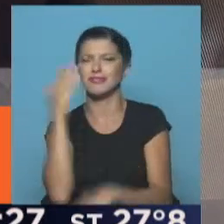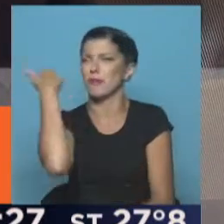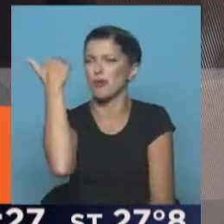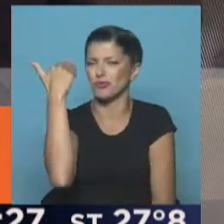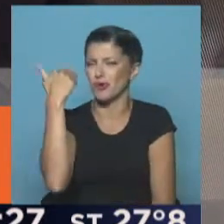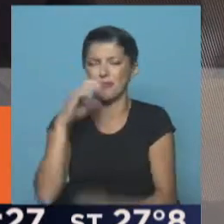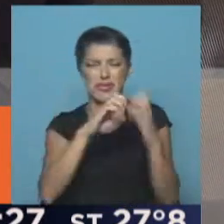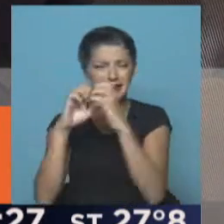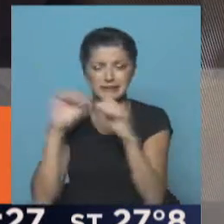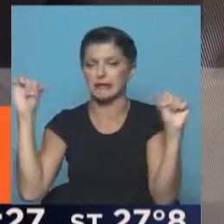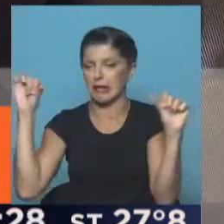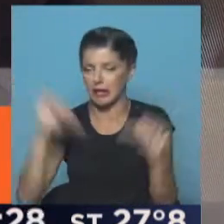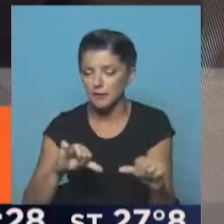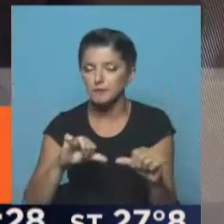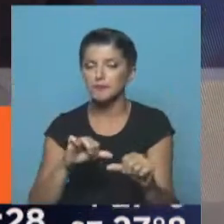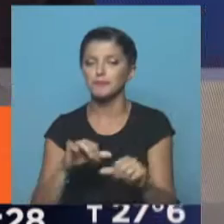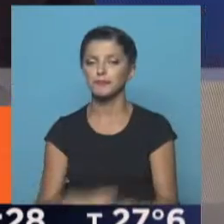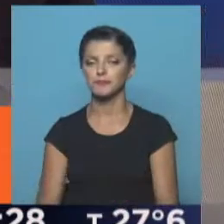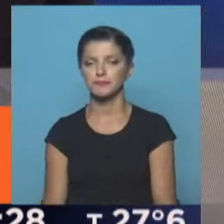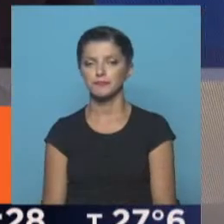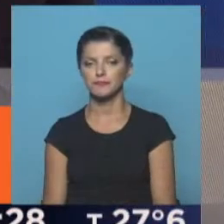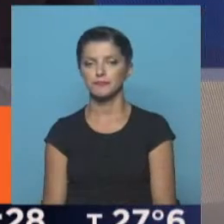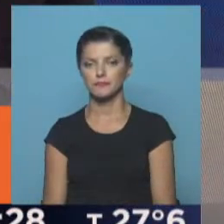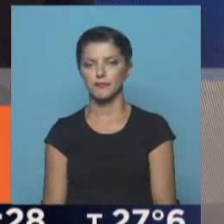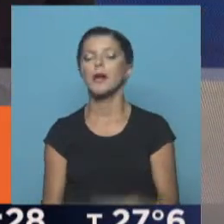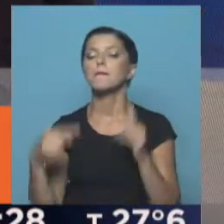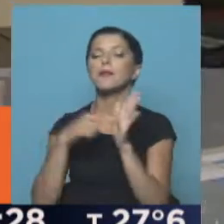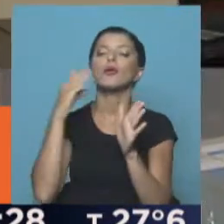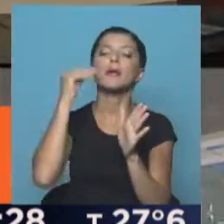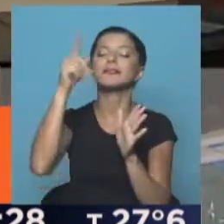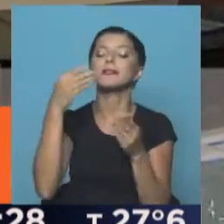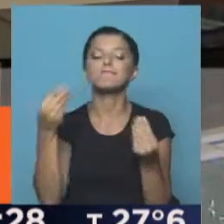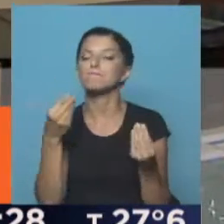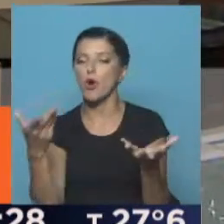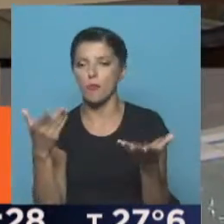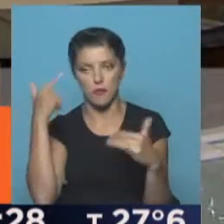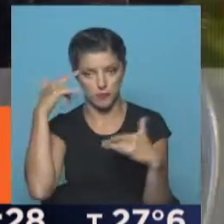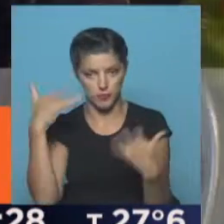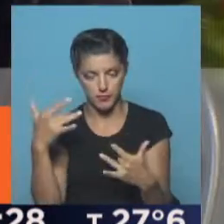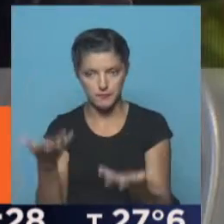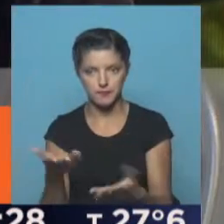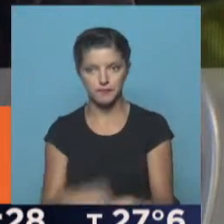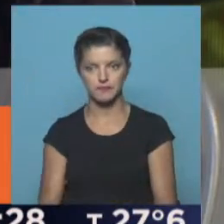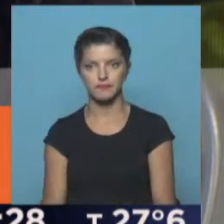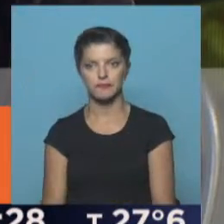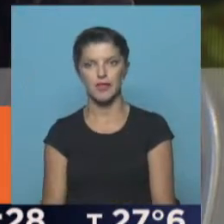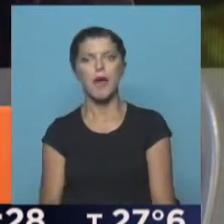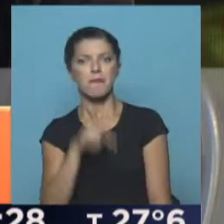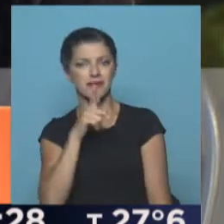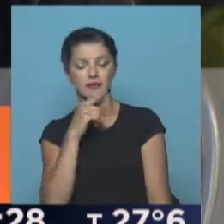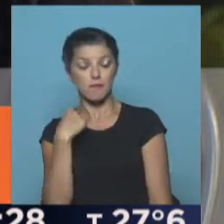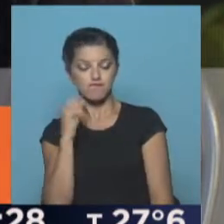de crisis. ¿Cómo responde a esto la intelectualidad británica? La intelectualidad británica pareciera como que no lo vio